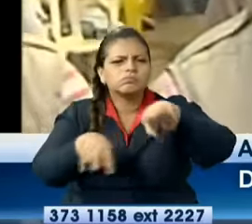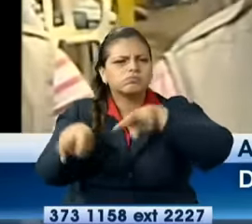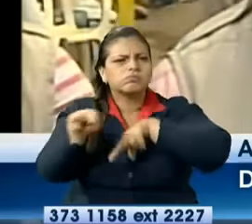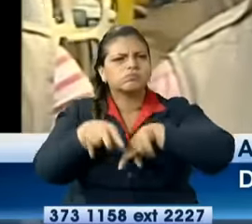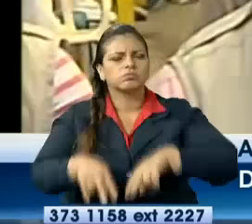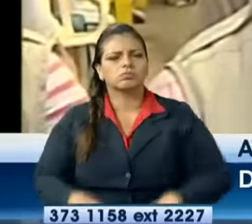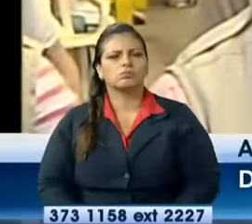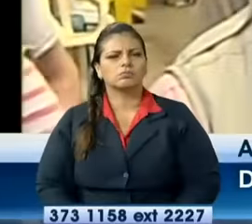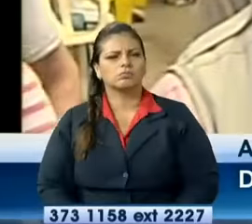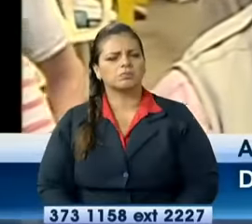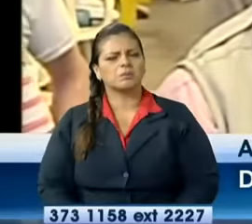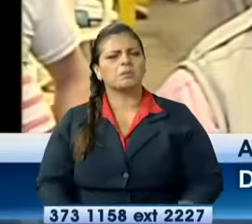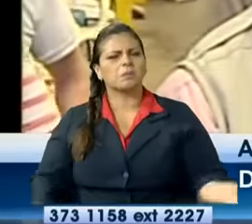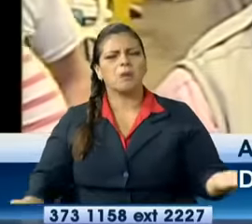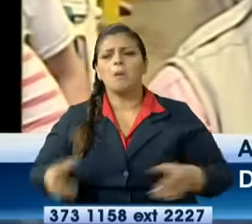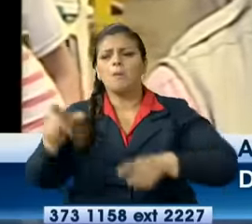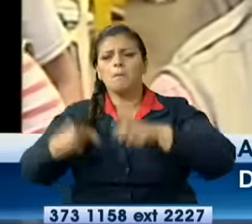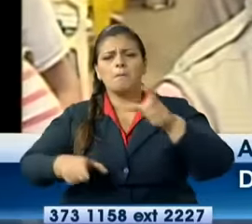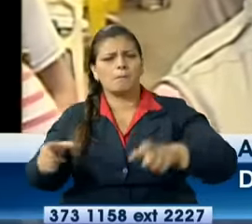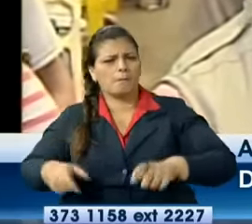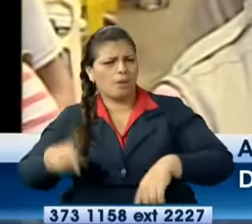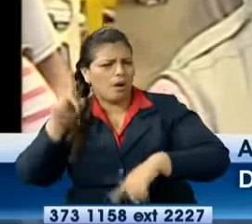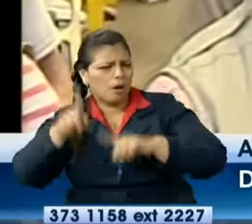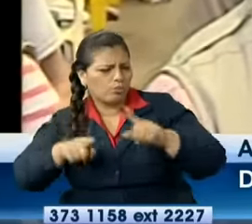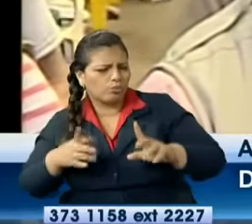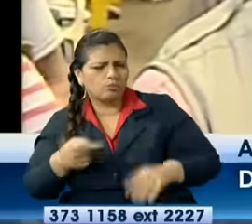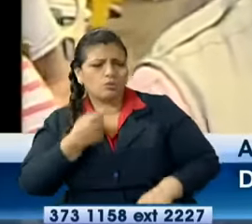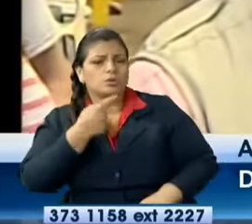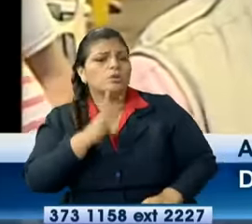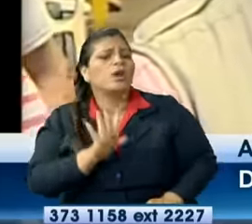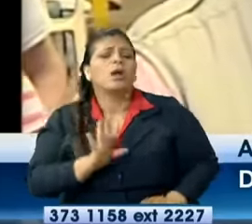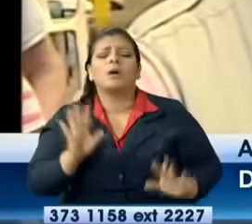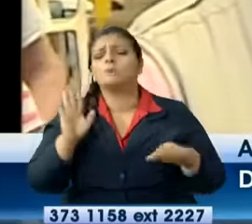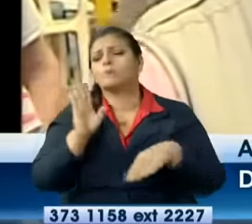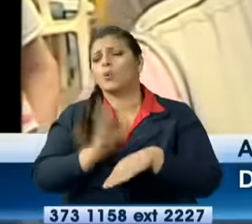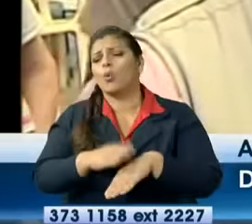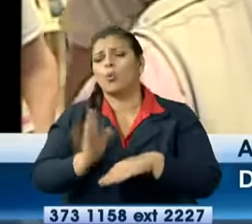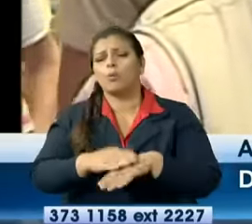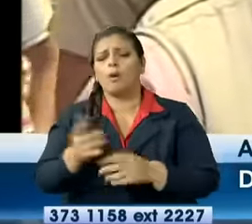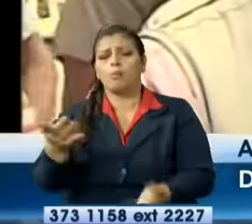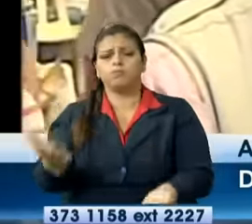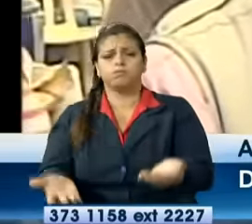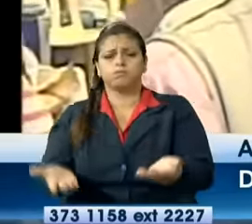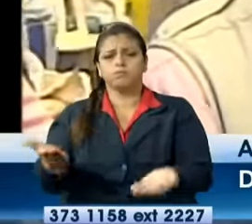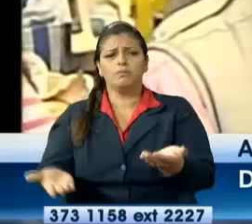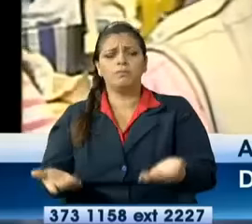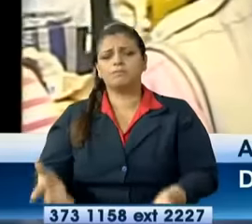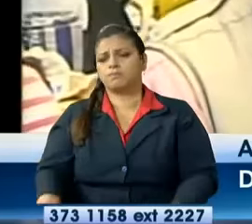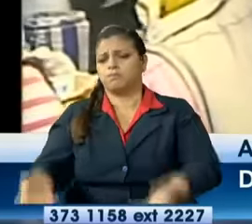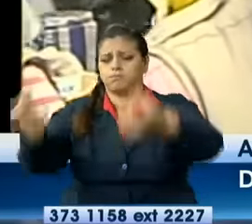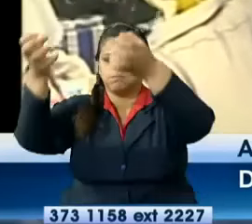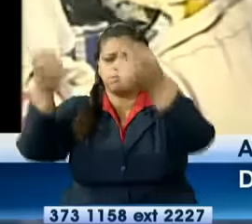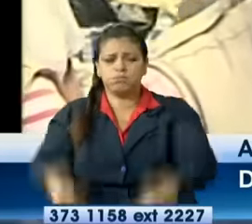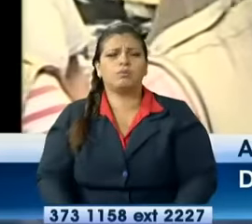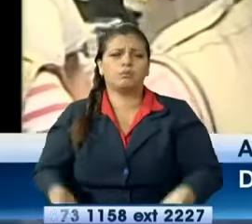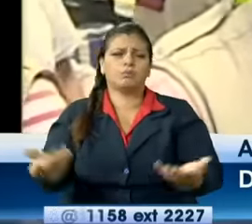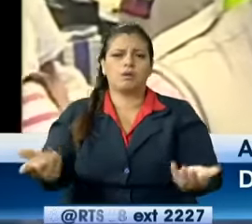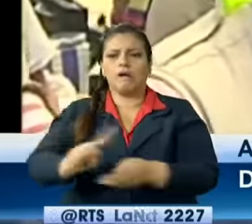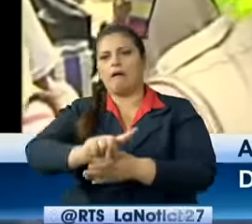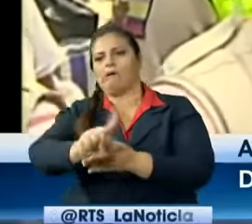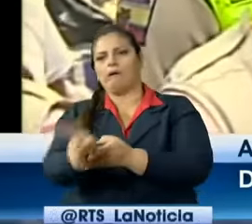dicen que porque se mueve la balanza, se descalibra. ¿Es cierto eso? Bueno, si fuera cierto, todas las balanzas